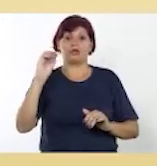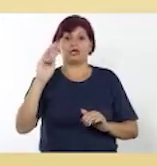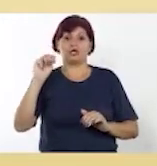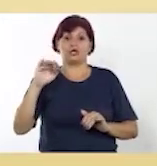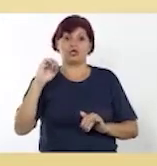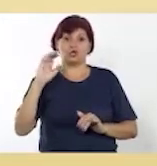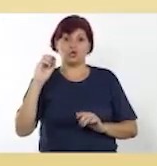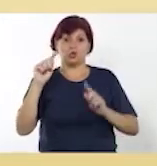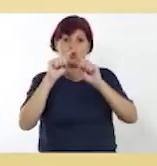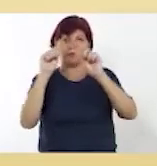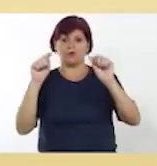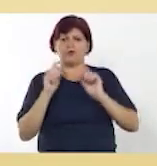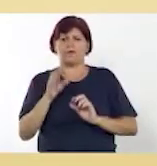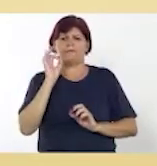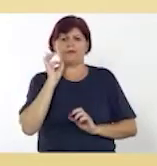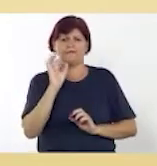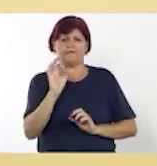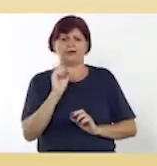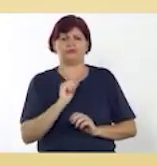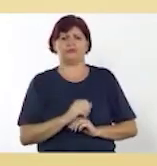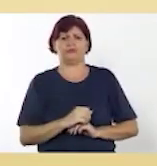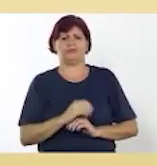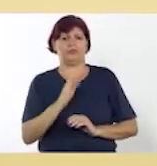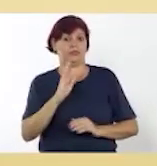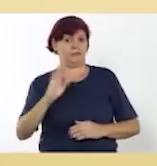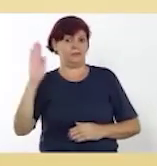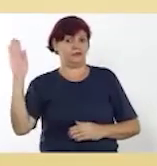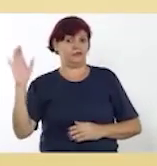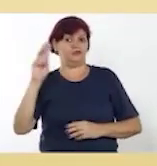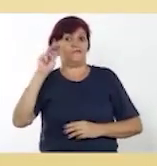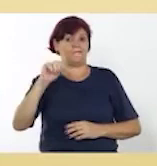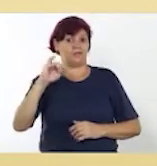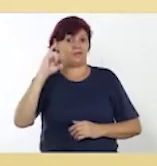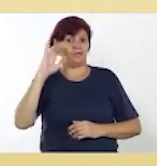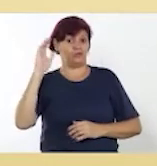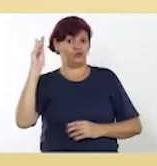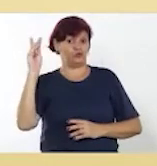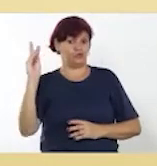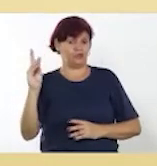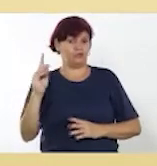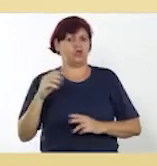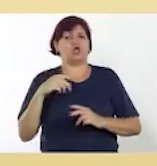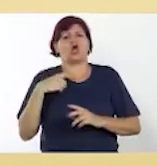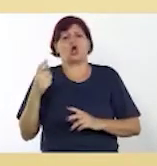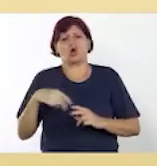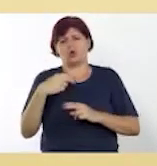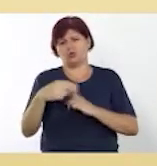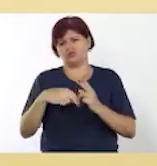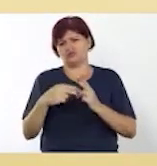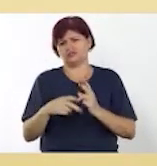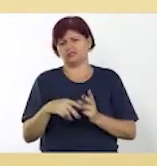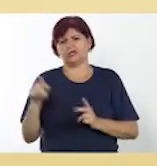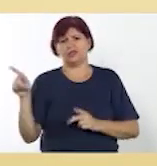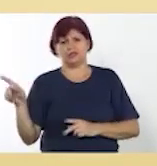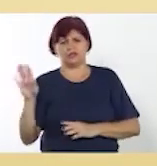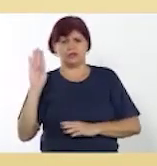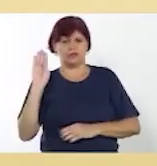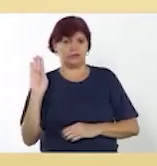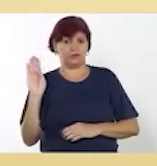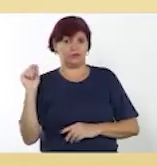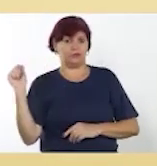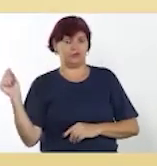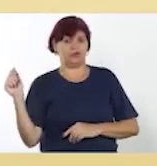cuadrado perfecto. O sea, en la parte derecha tienen cómo se desarrolla el binomio cuadrado perfecto y